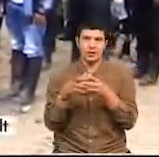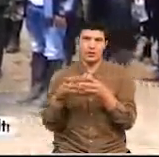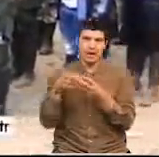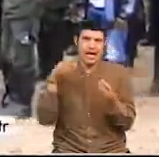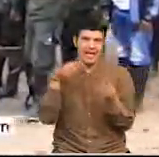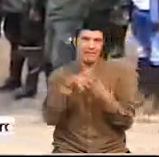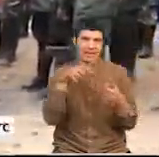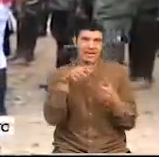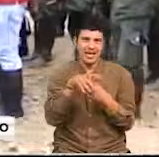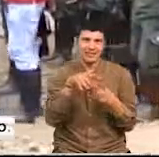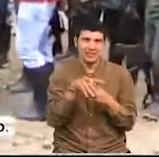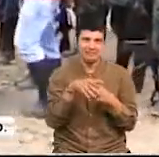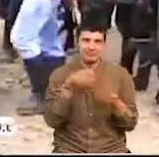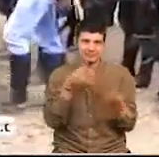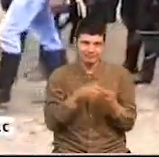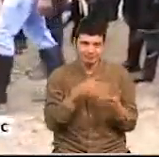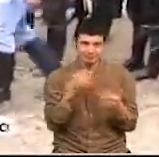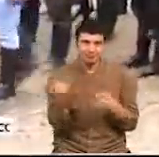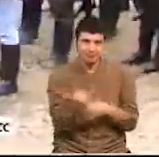persistente,